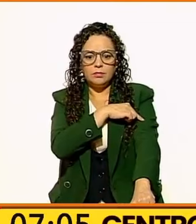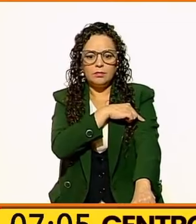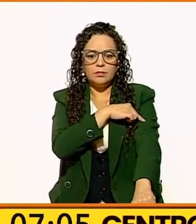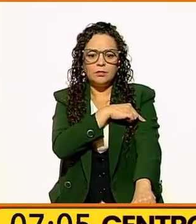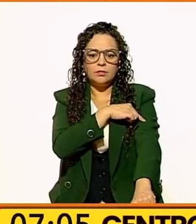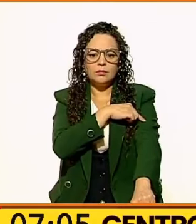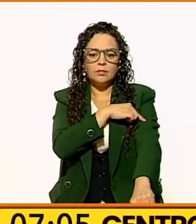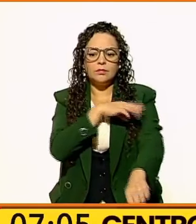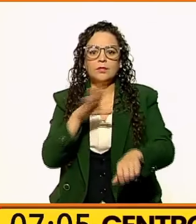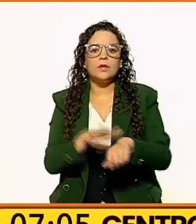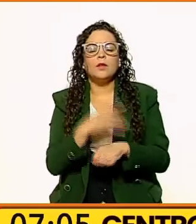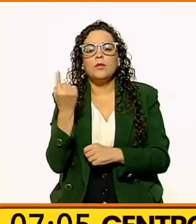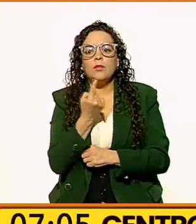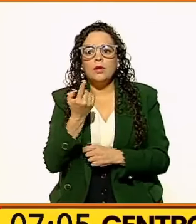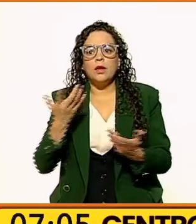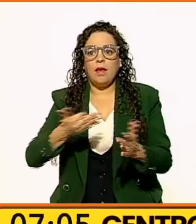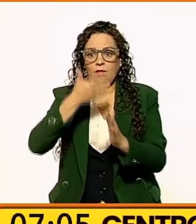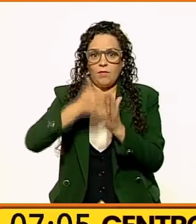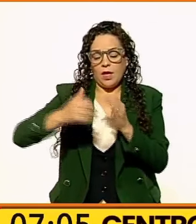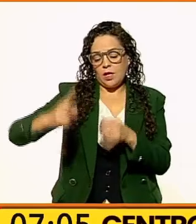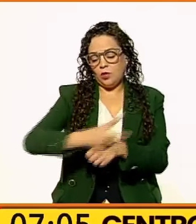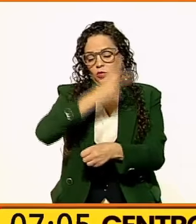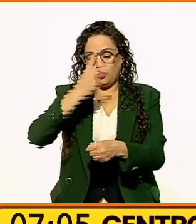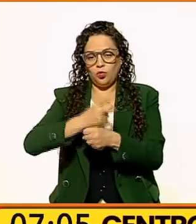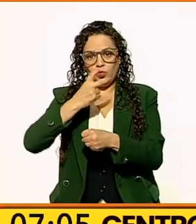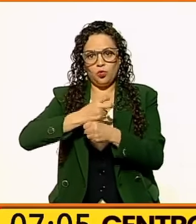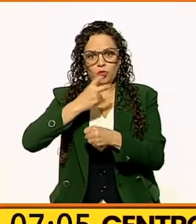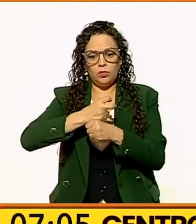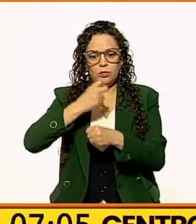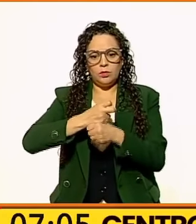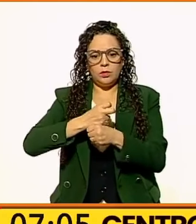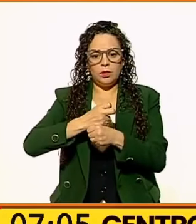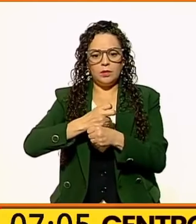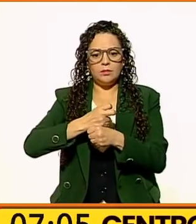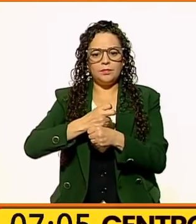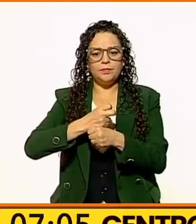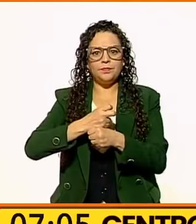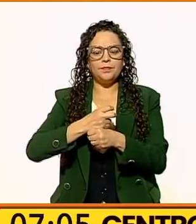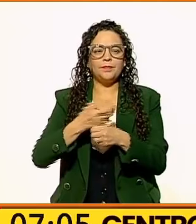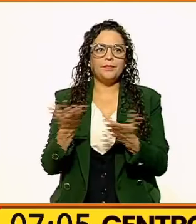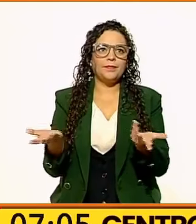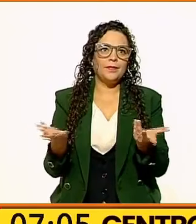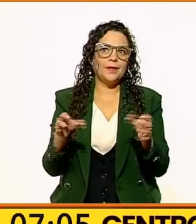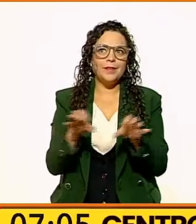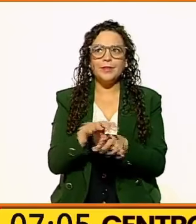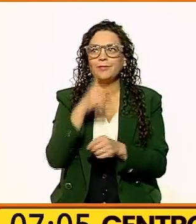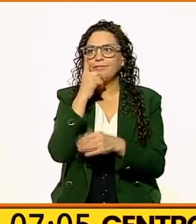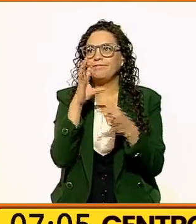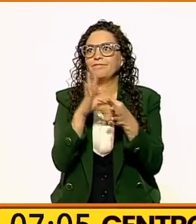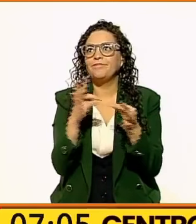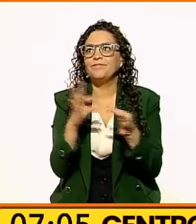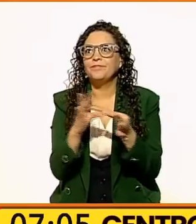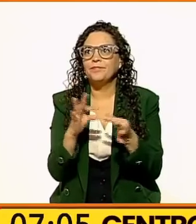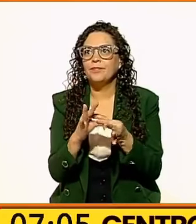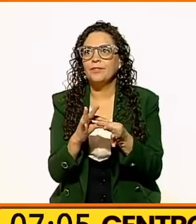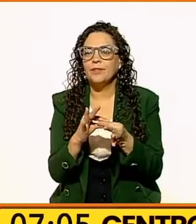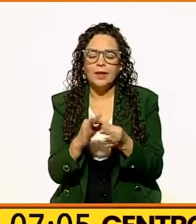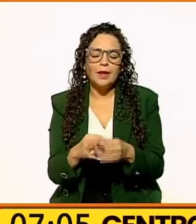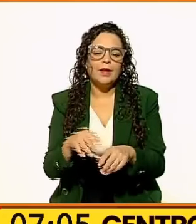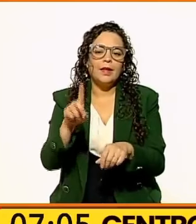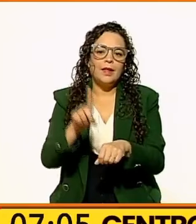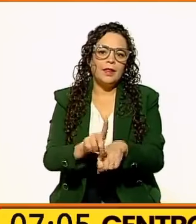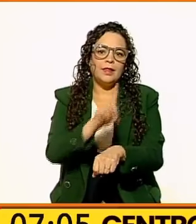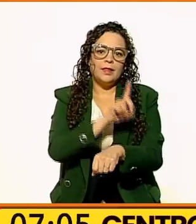en la segunda parte de su su segunda presidencia, Sí. desde el día 1, ¿no?